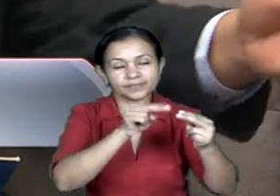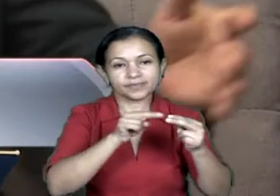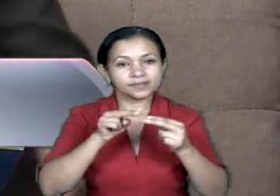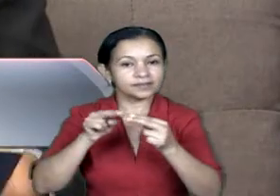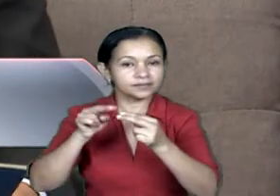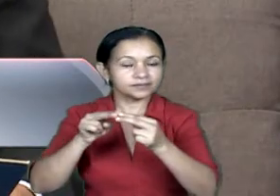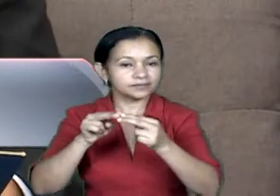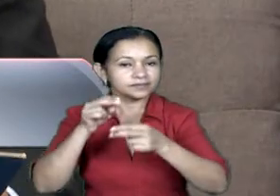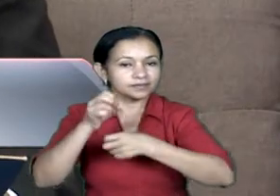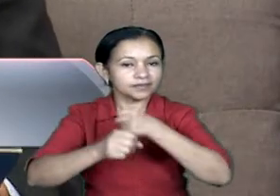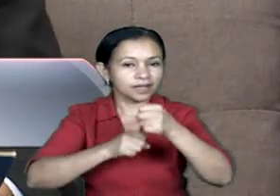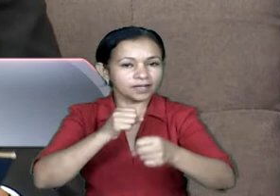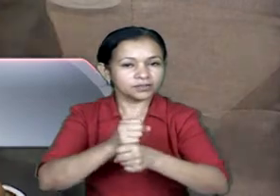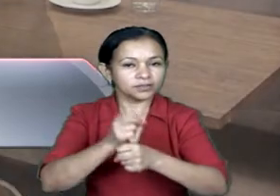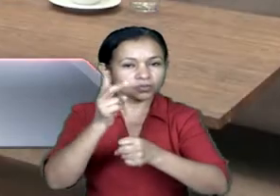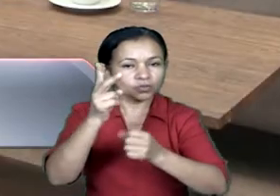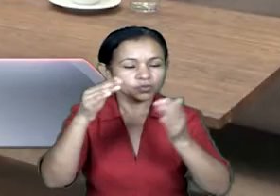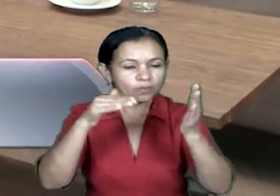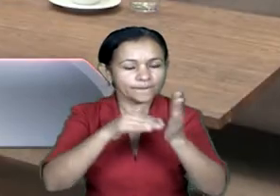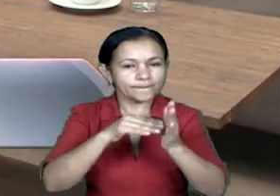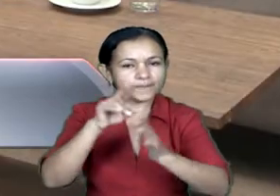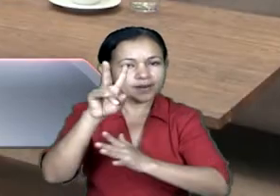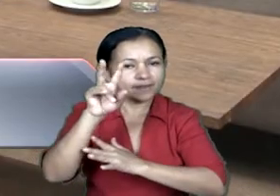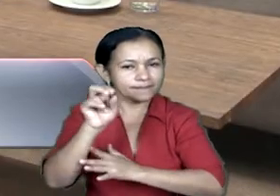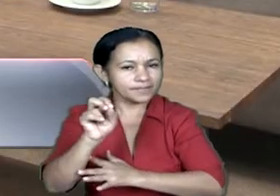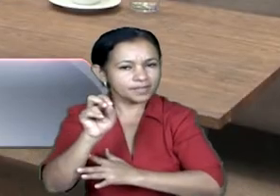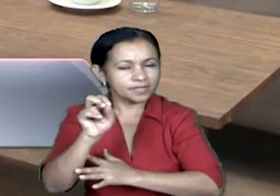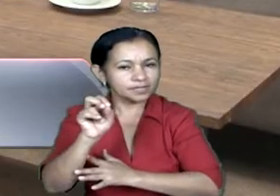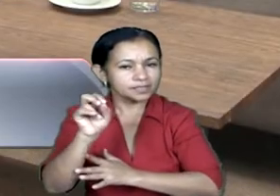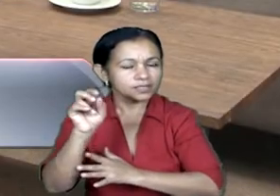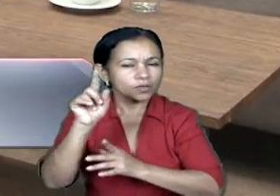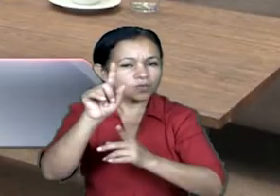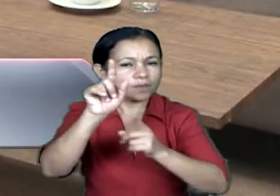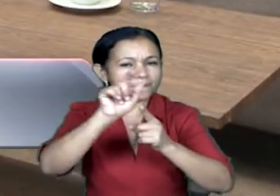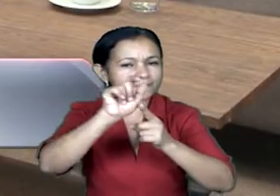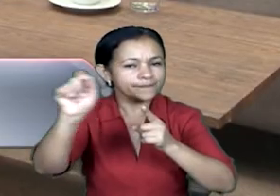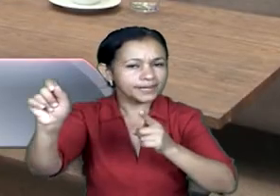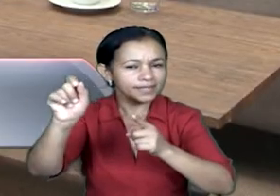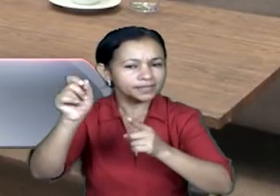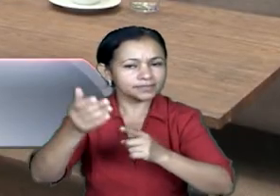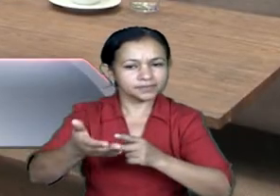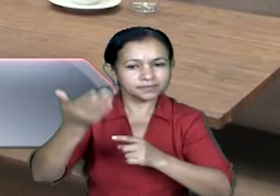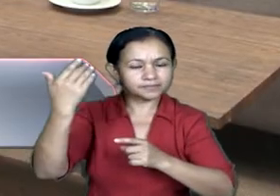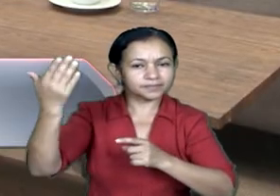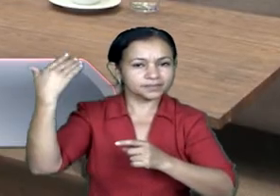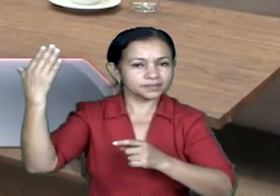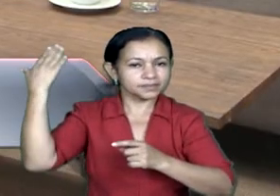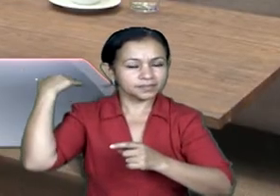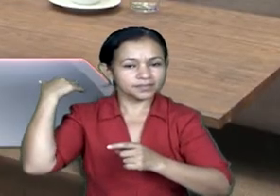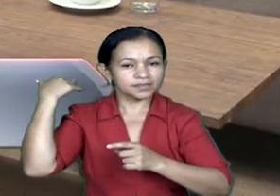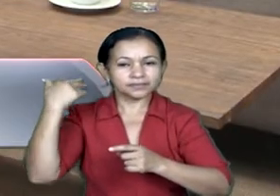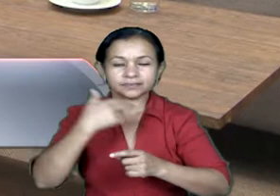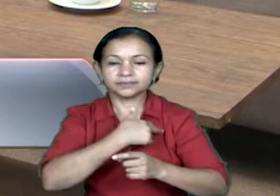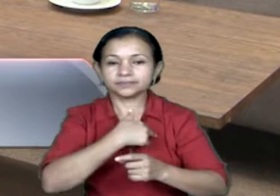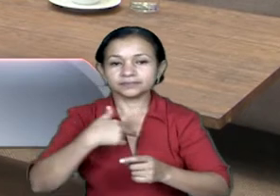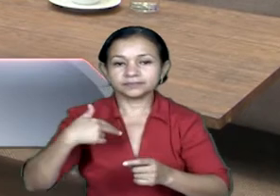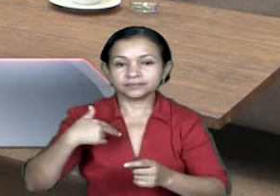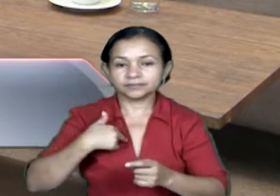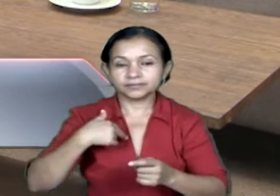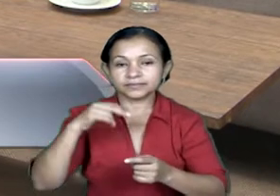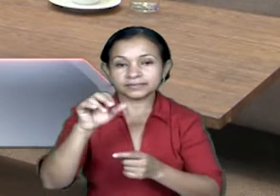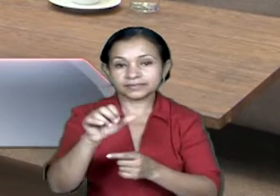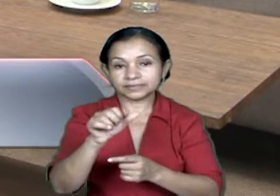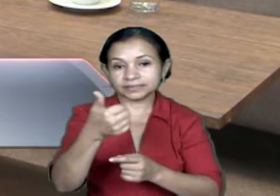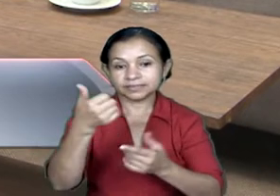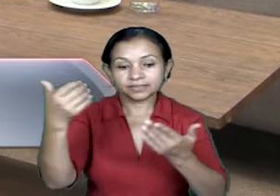para el periodo 2020? Sí, y hace menos de un mes, ¿no? Es el recién trasladado 6 nuevos